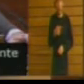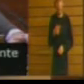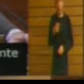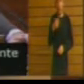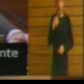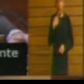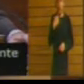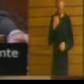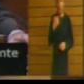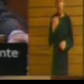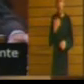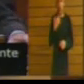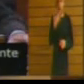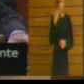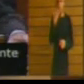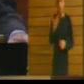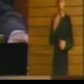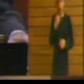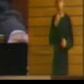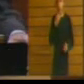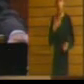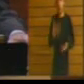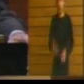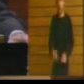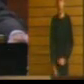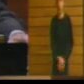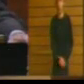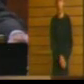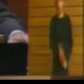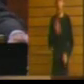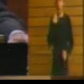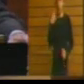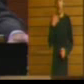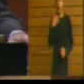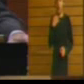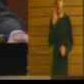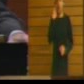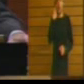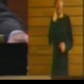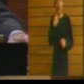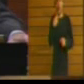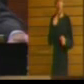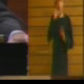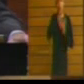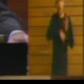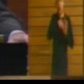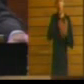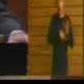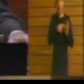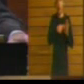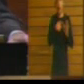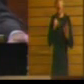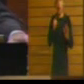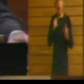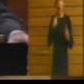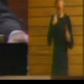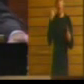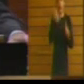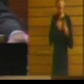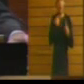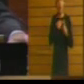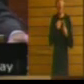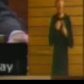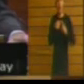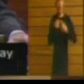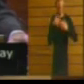debiera también decir. Pero es que incluso también es curioso observar cómo dentro de la normativa hay unas referencias a los